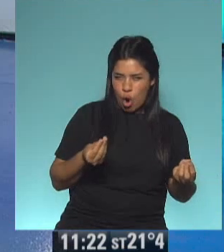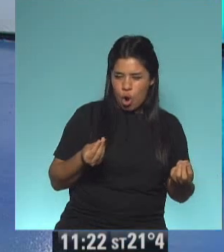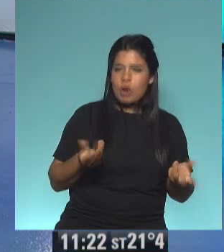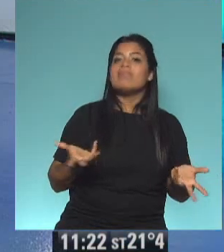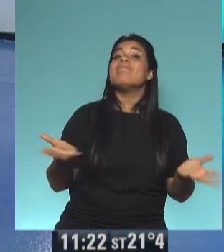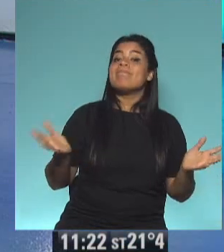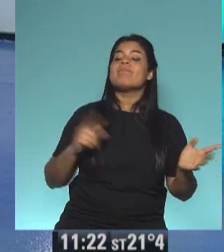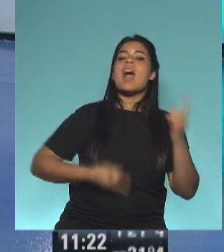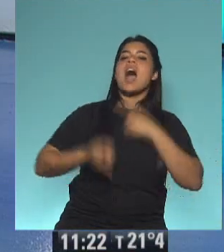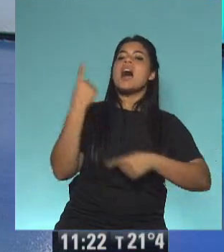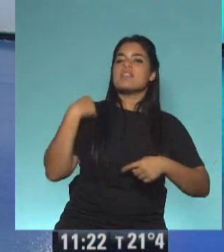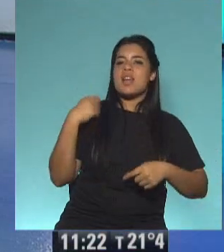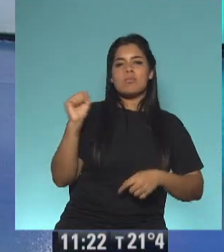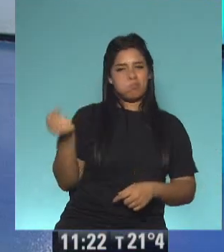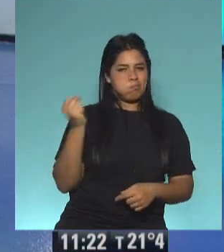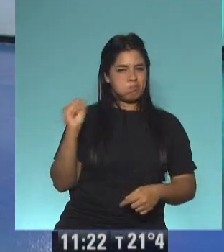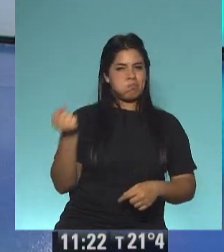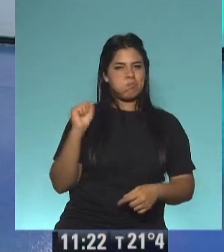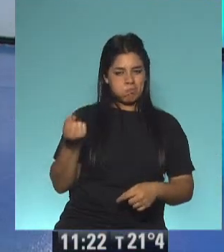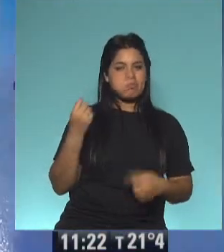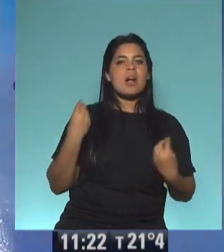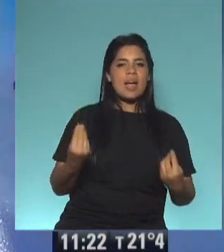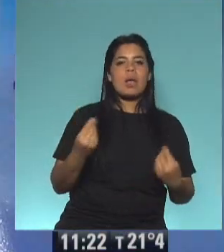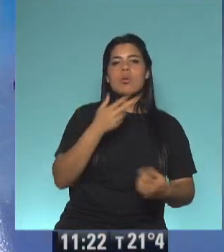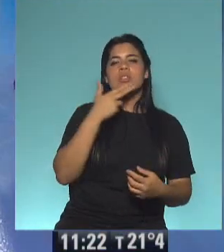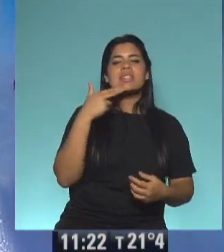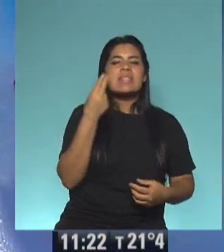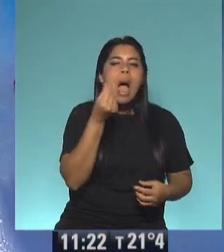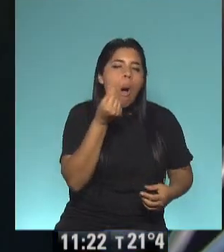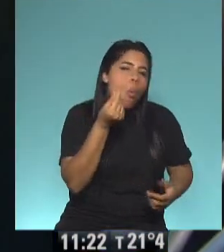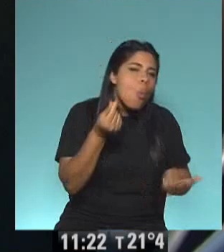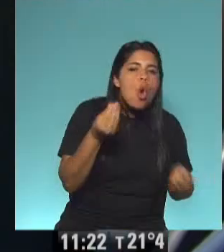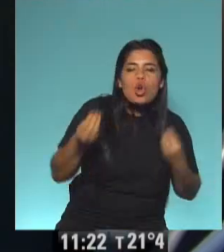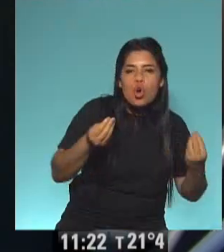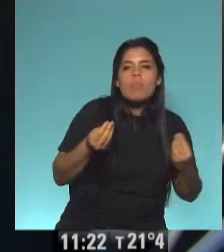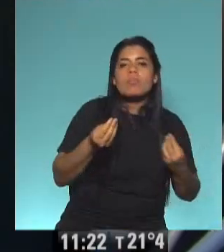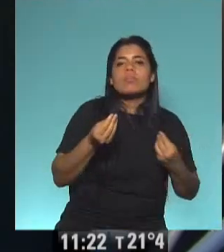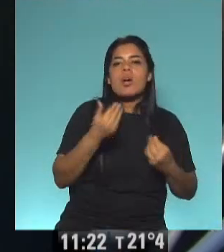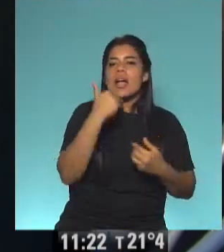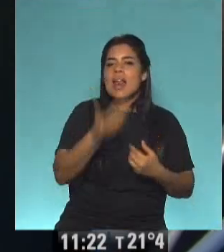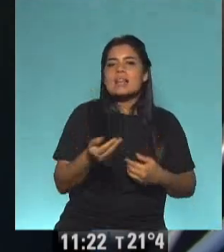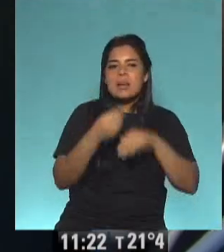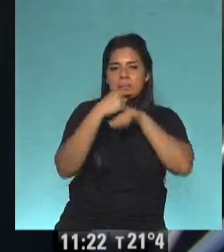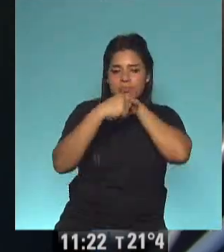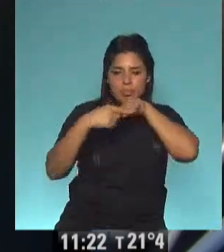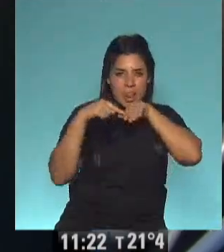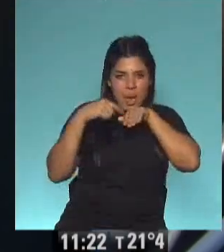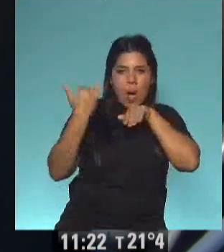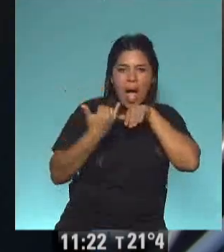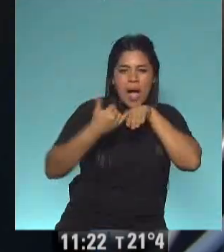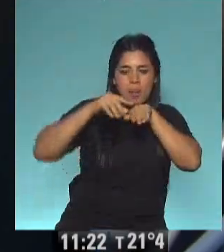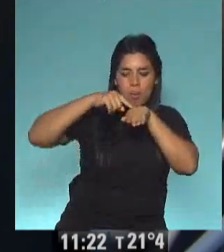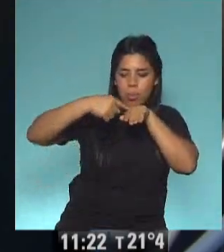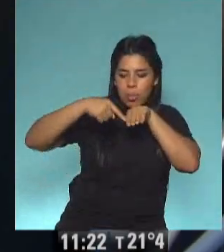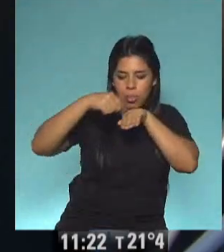Ayer ya estuvimos pensando, ¿no? Cómo percibíamos los sabores. Dijimos que era a través de la lengua, las papilas gustativas que están